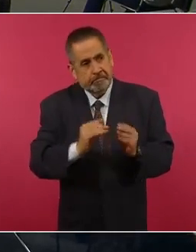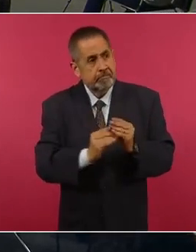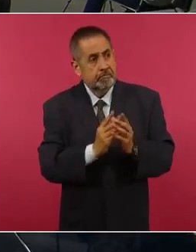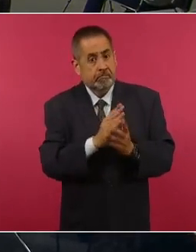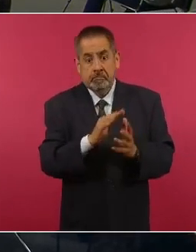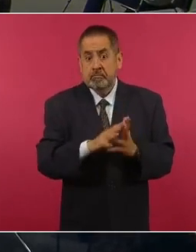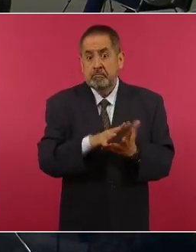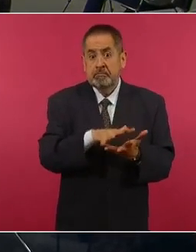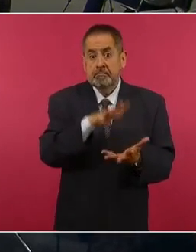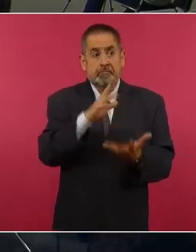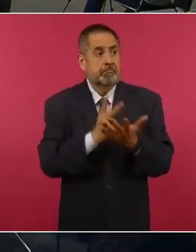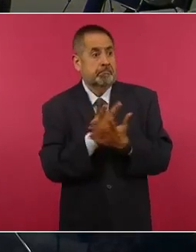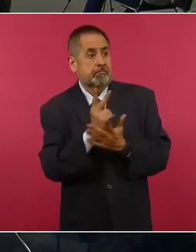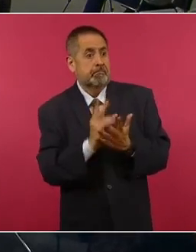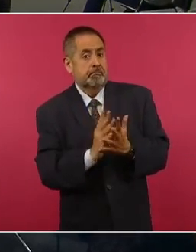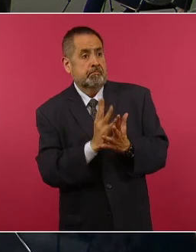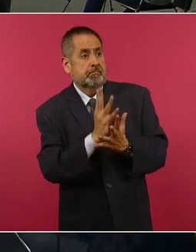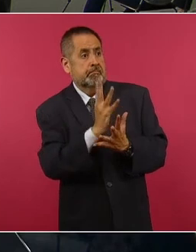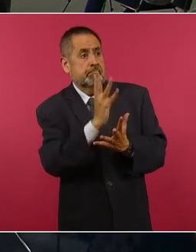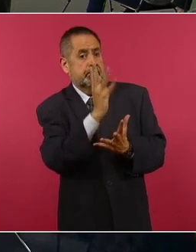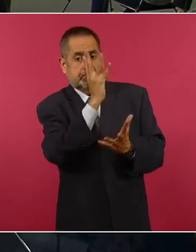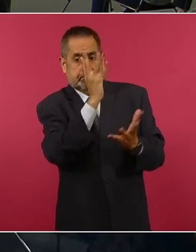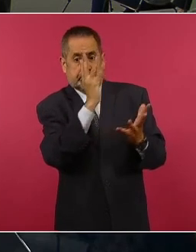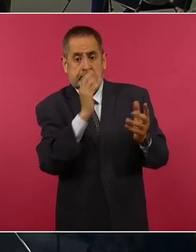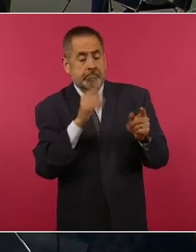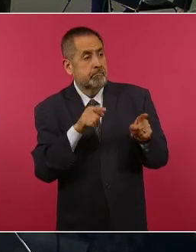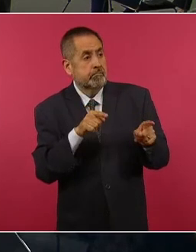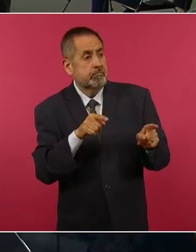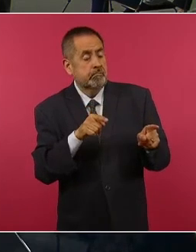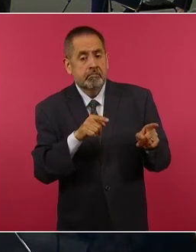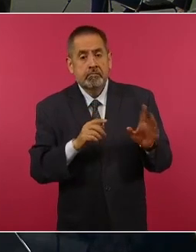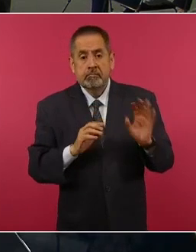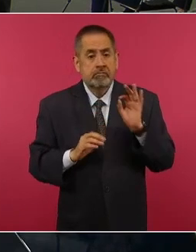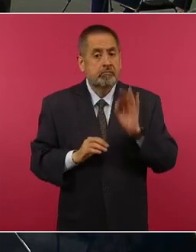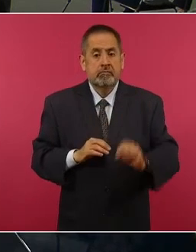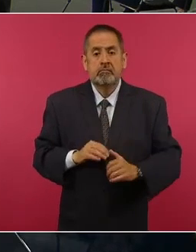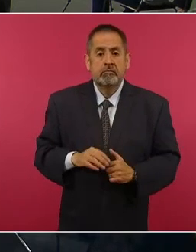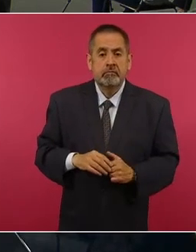grande, y lo hice como